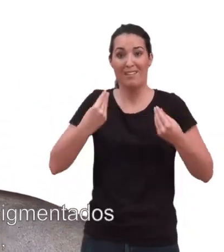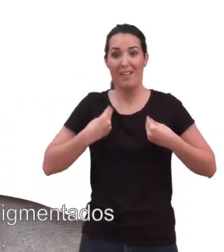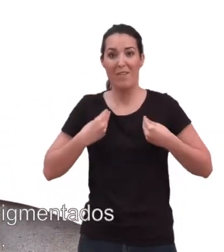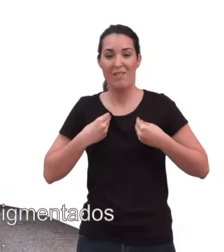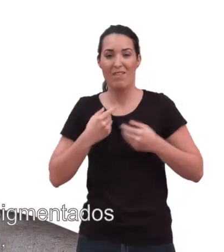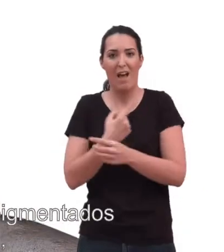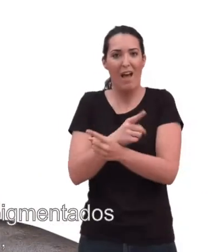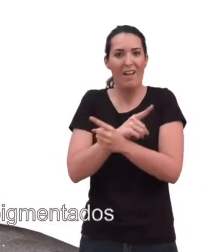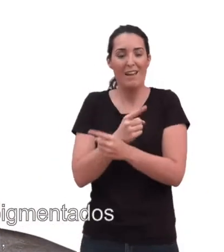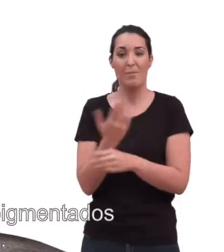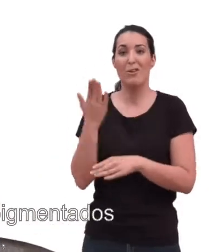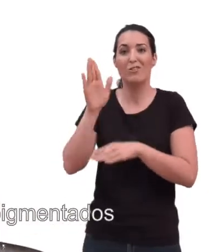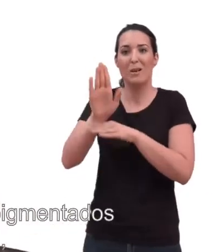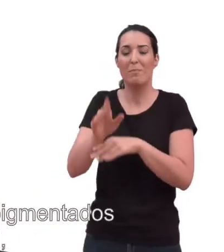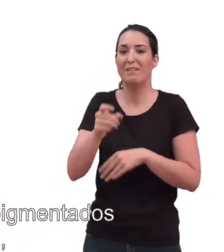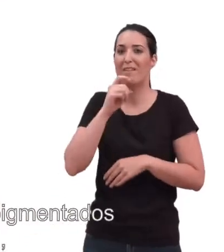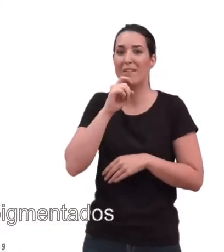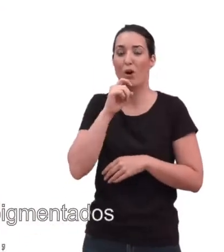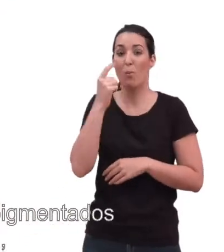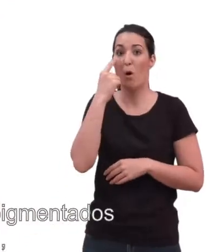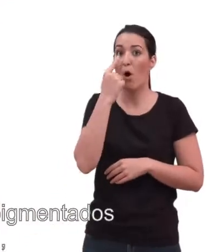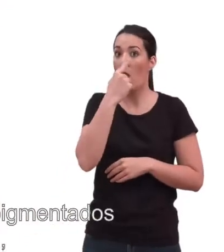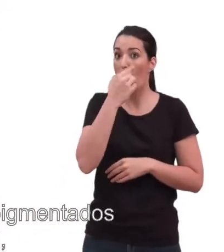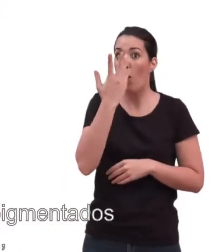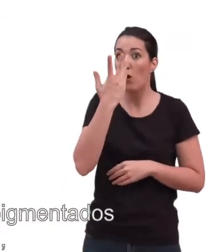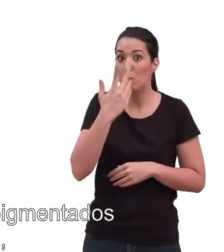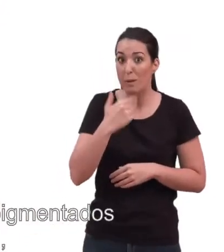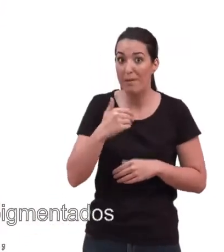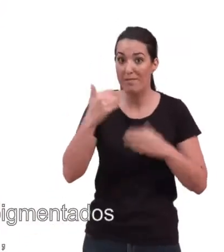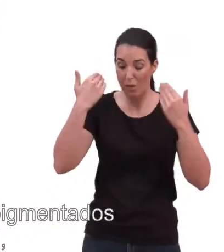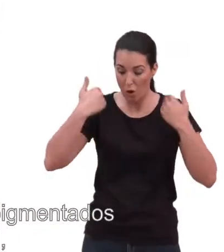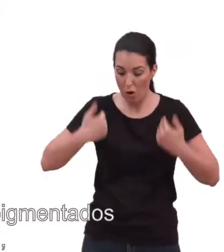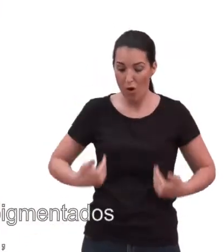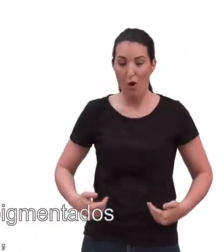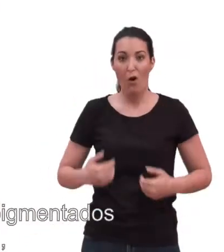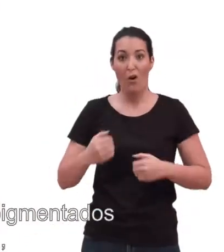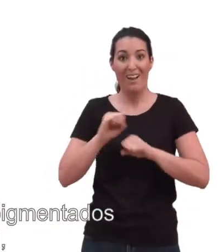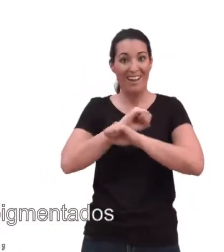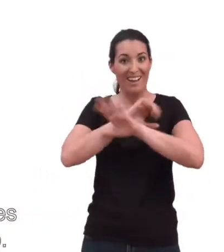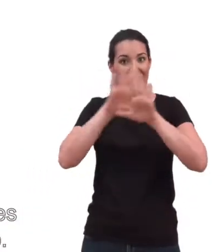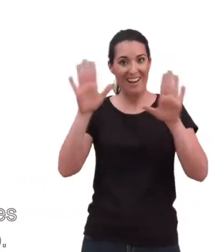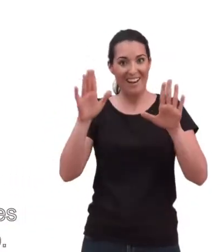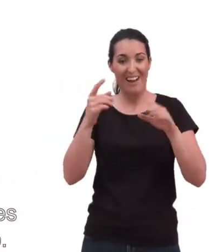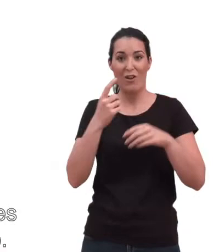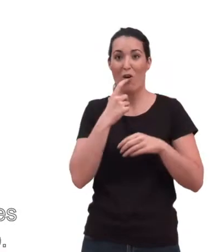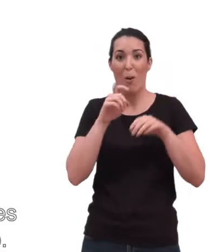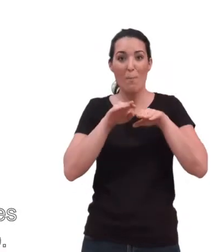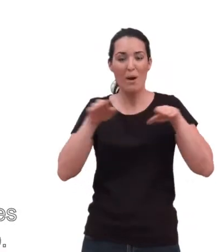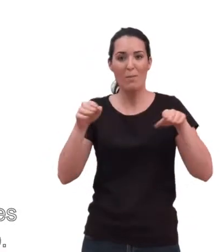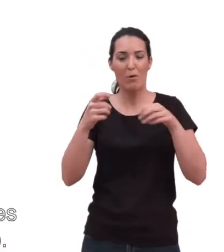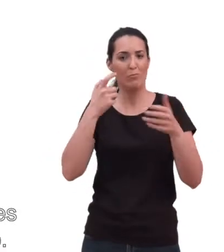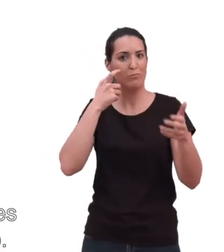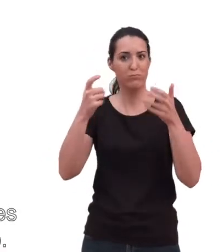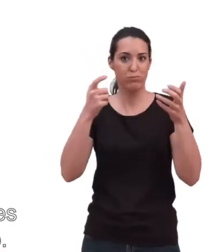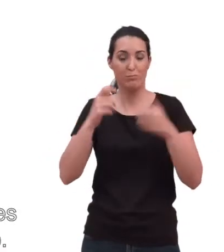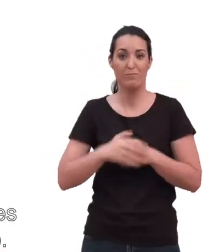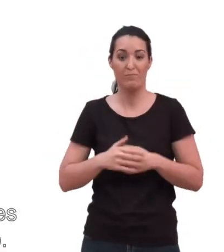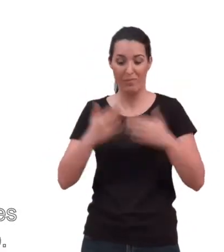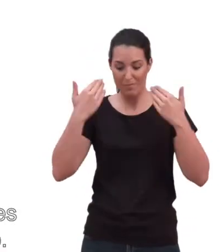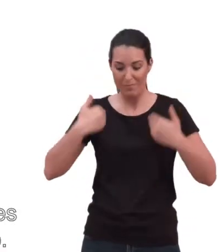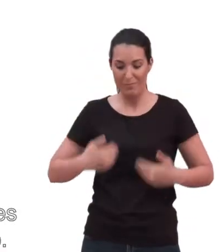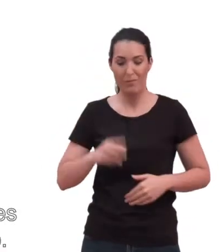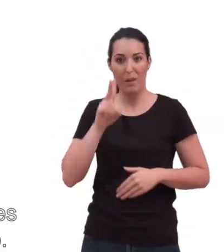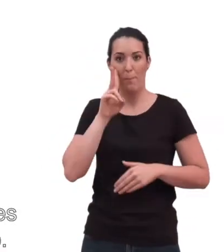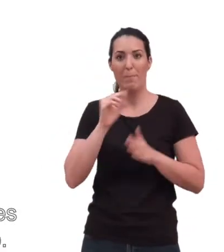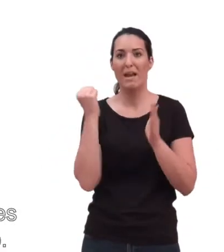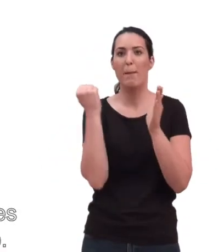través del contraste entre los ojos pigmentados y el color claro del mármol, en el que Rebull deja visibles las marcas